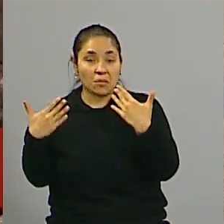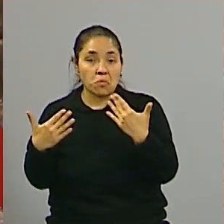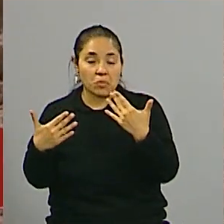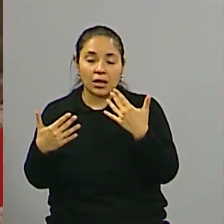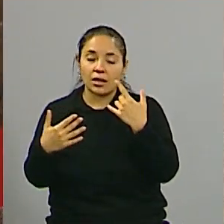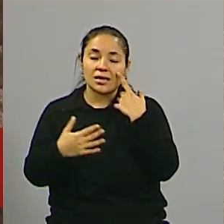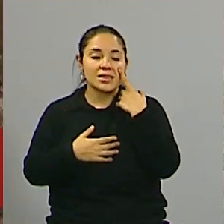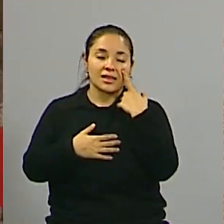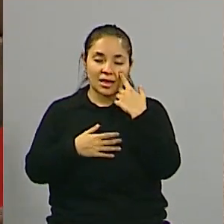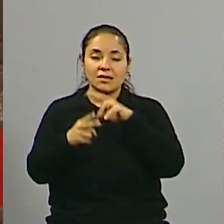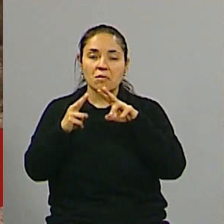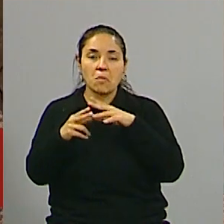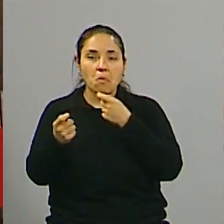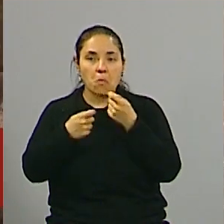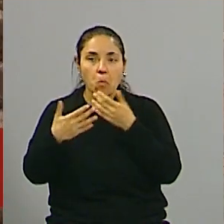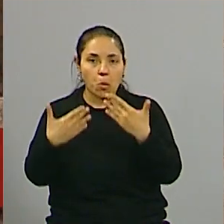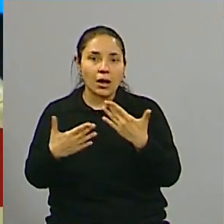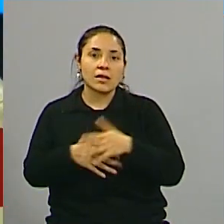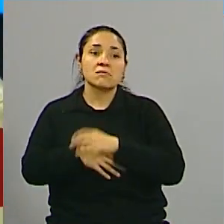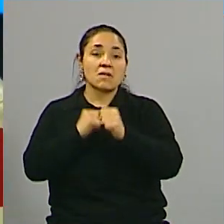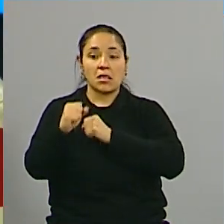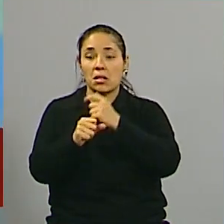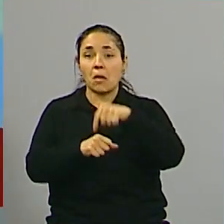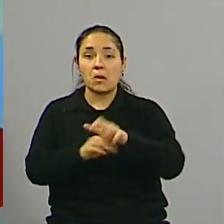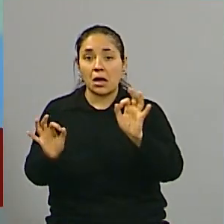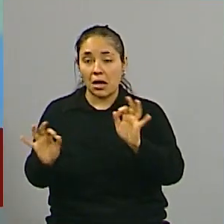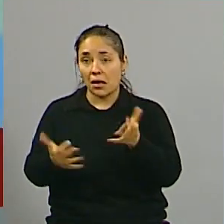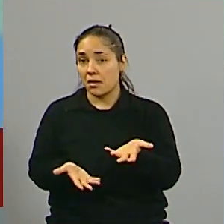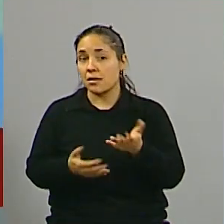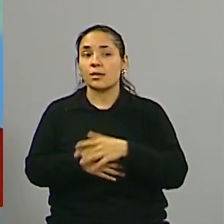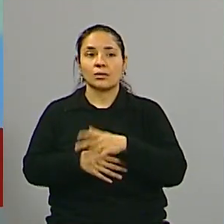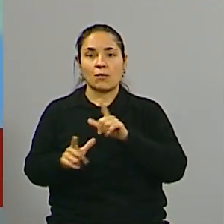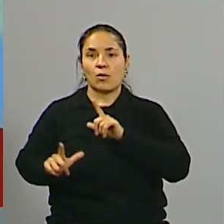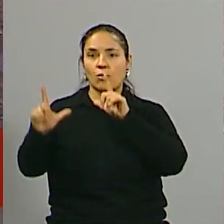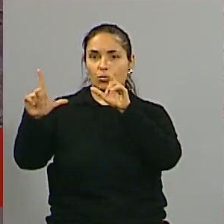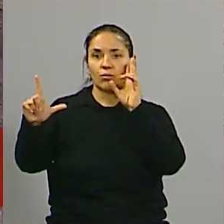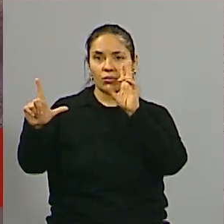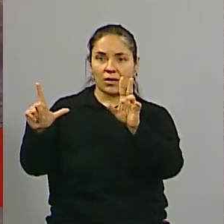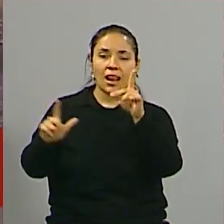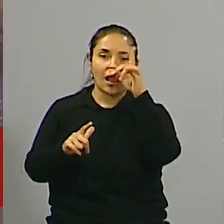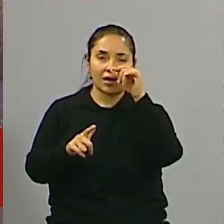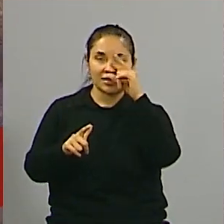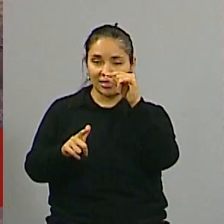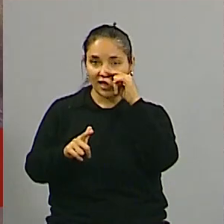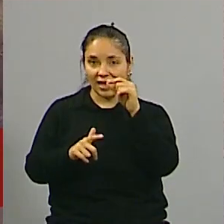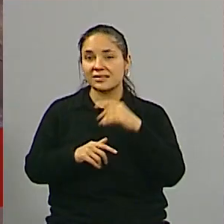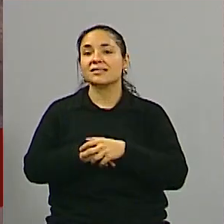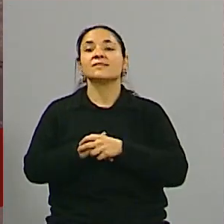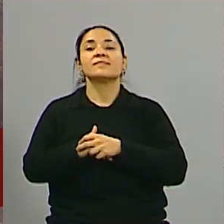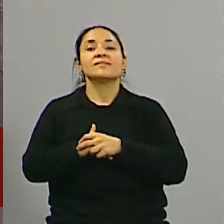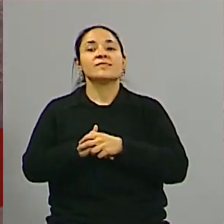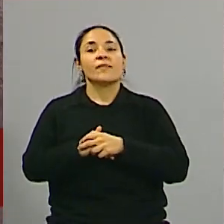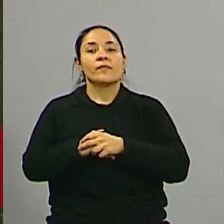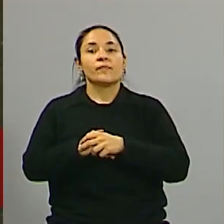viene visualizando en el último tiempo al menos. Estamos viendo imágenes de lo que es el departamento de Las Heras y se me ocurre pensar, bueno, vos bien